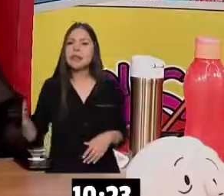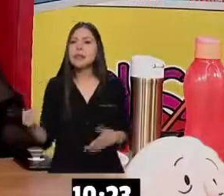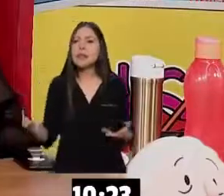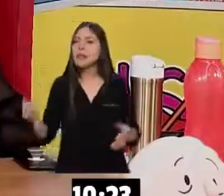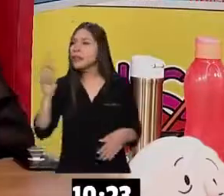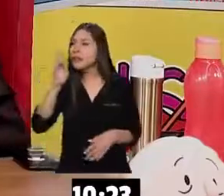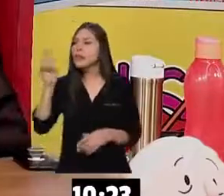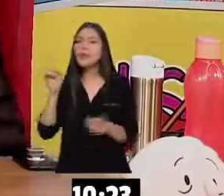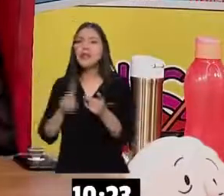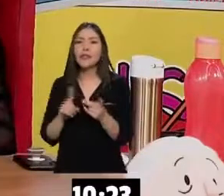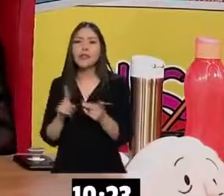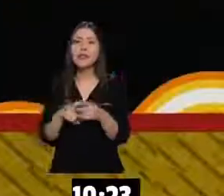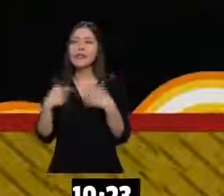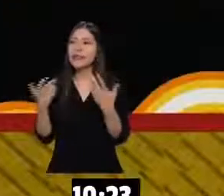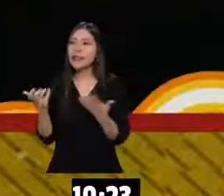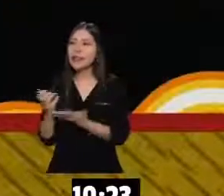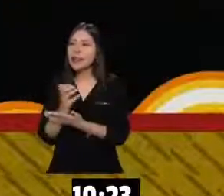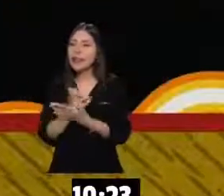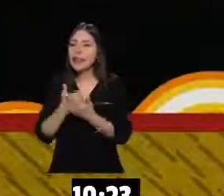¡Ya quiero!